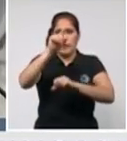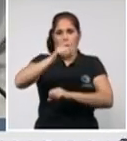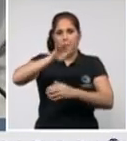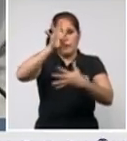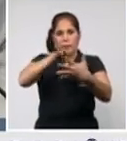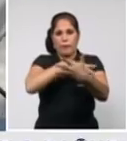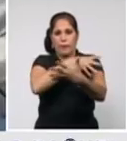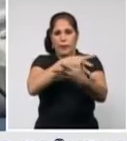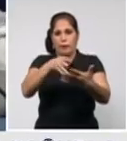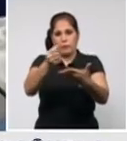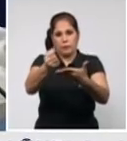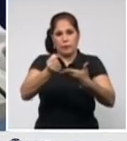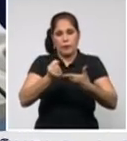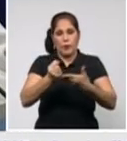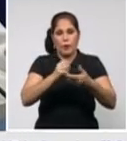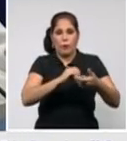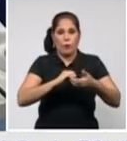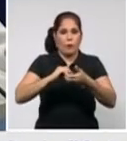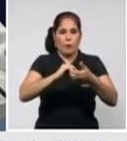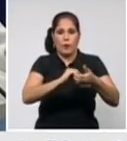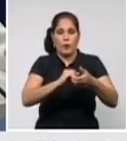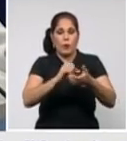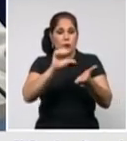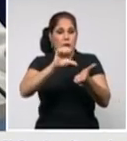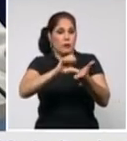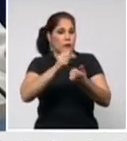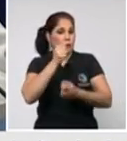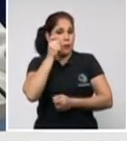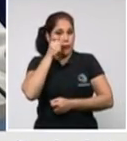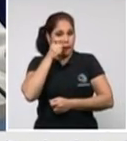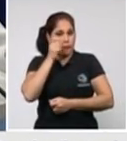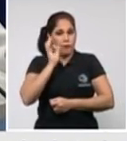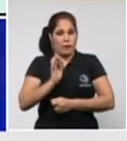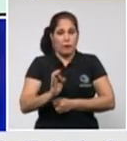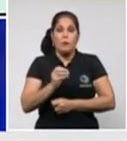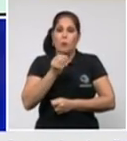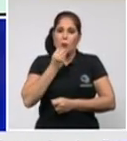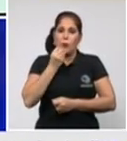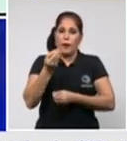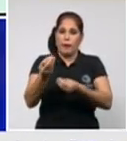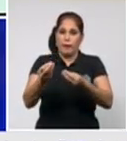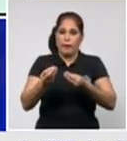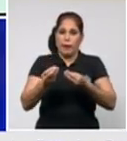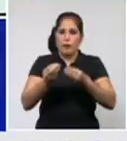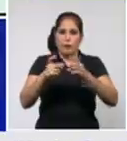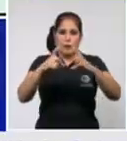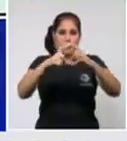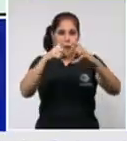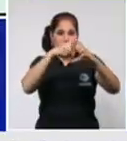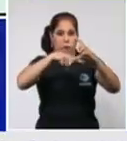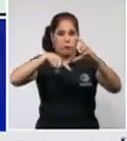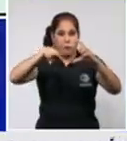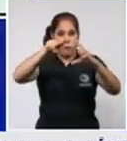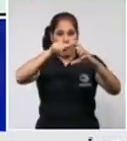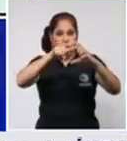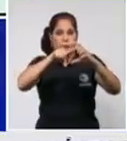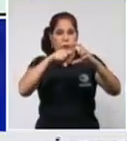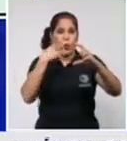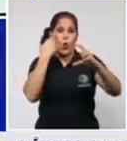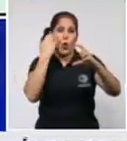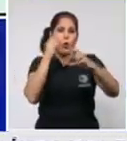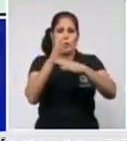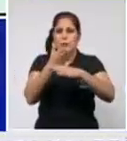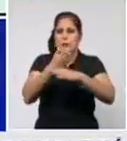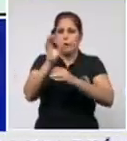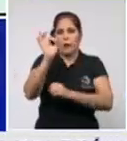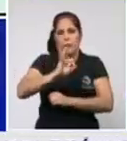los compañeros del Centro de Vigilancia, pues nos permitieron ver el porcentaje, esto no